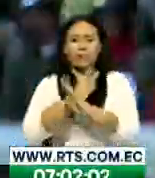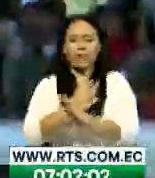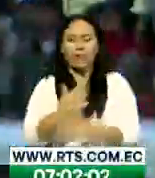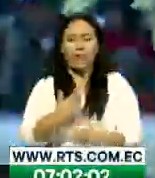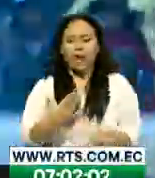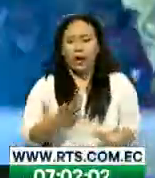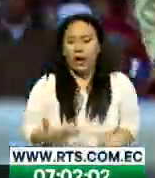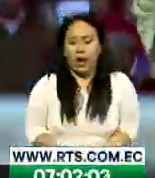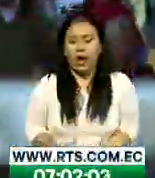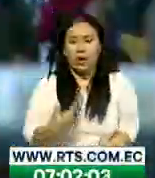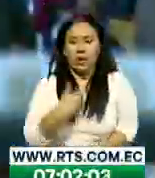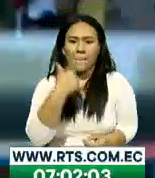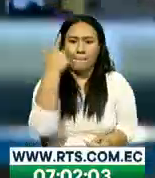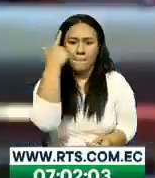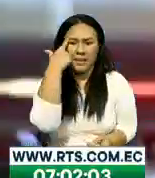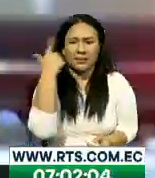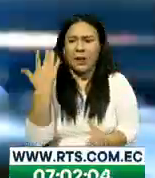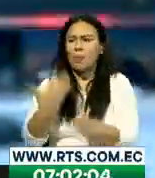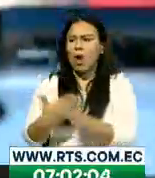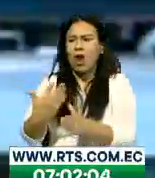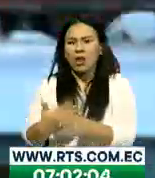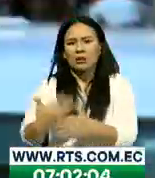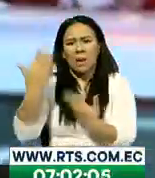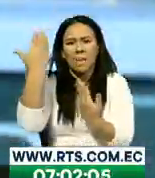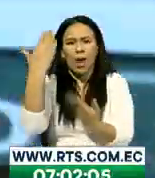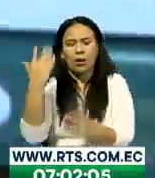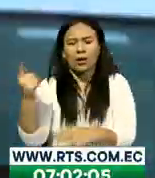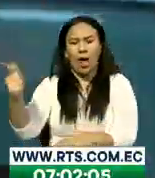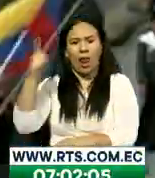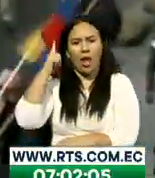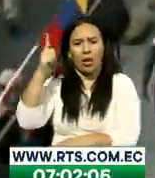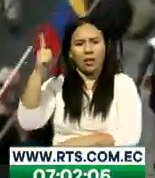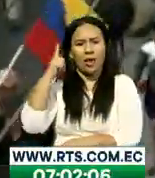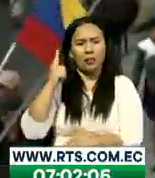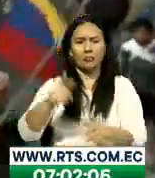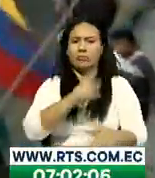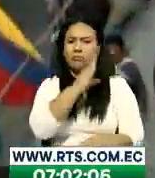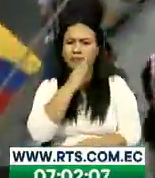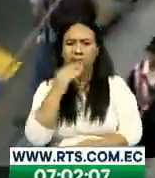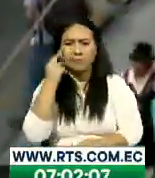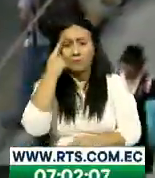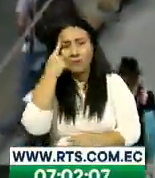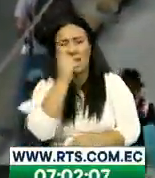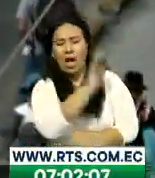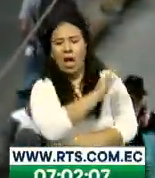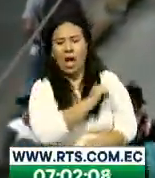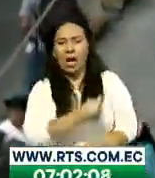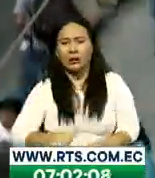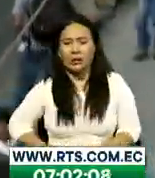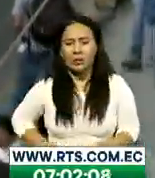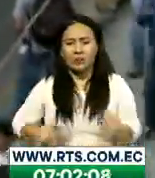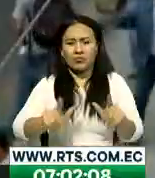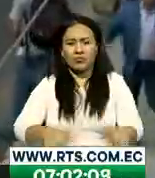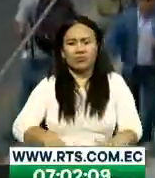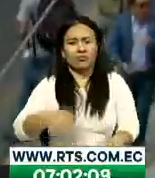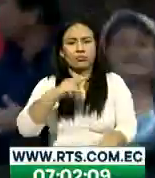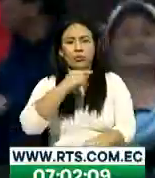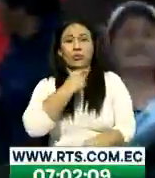lo que consideran una persecución política a su líder y por el actuar del gobierno de Lenín Moreno.